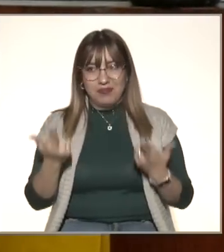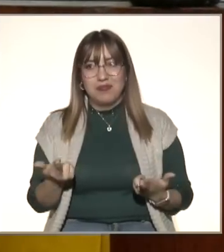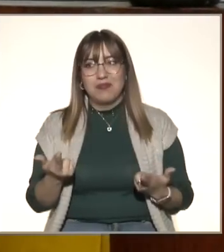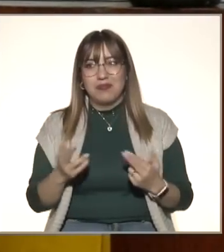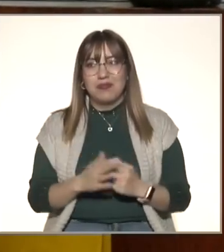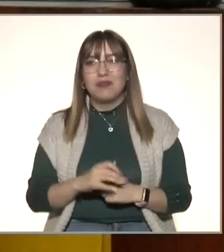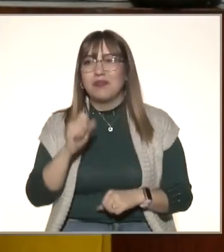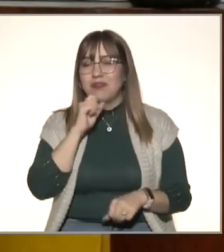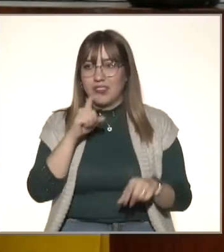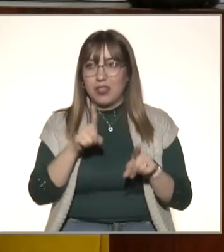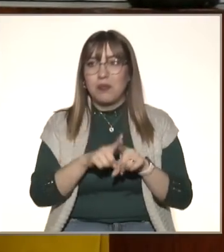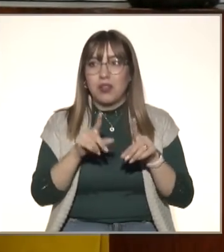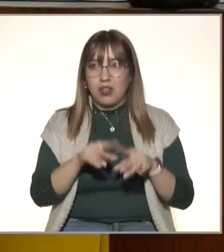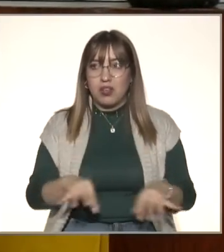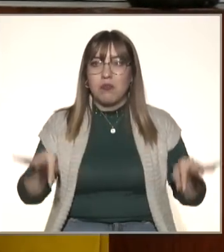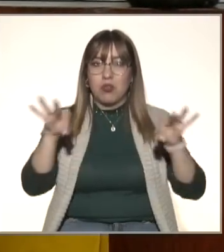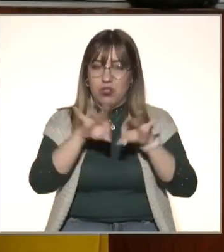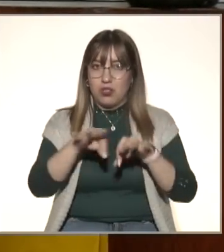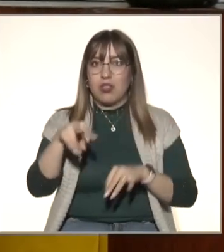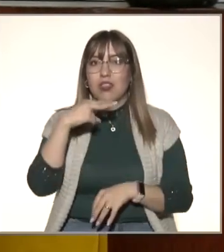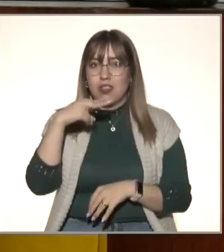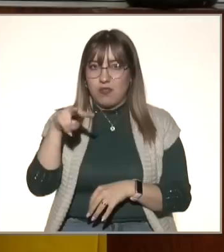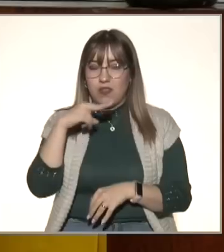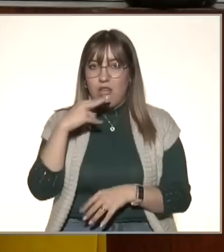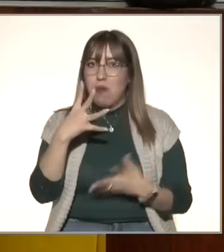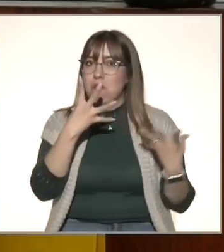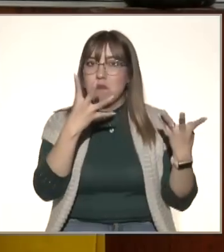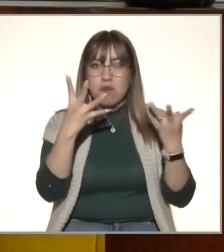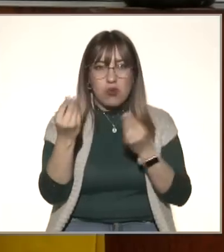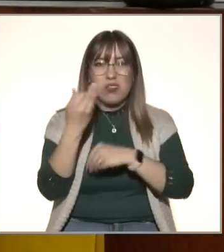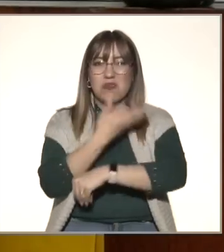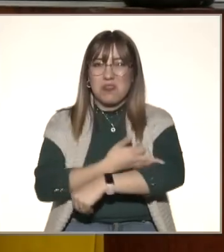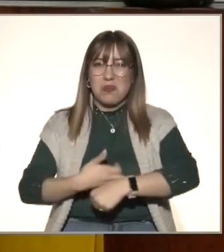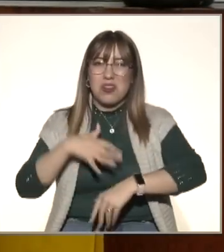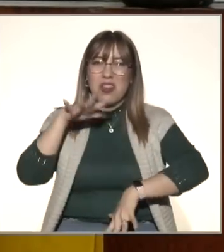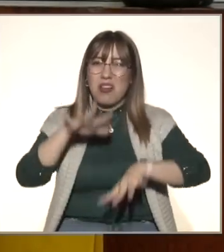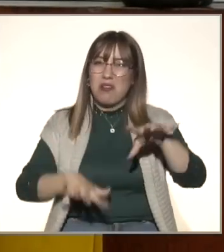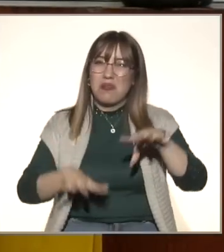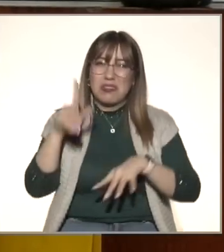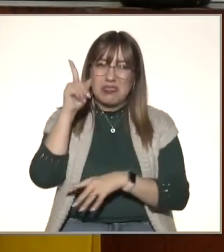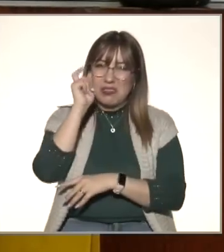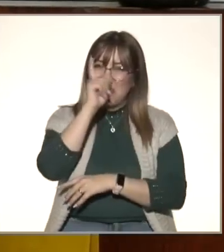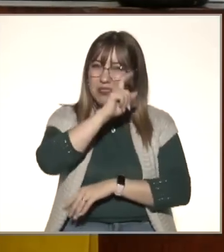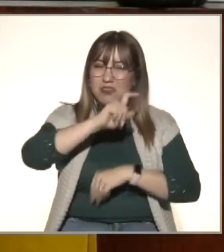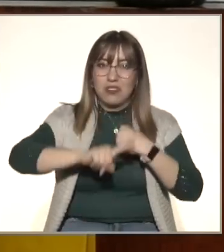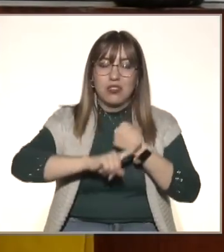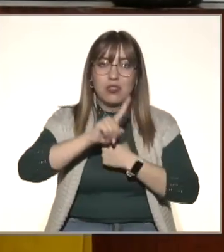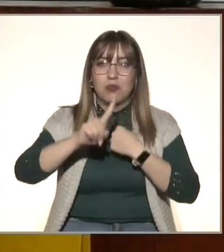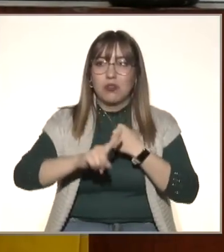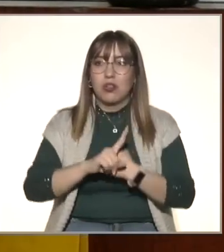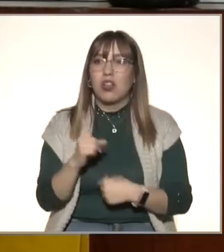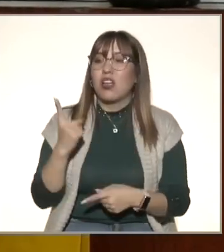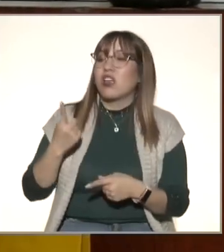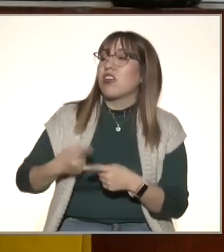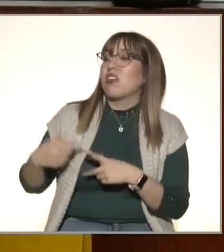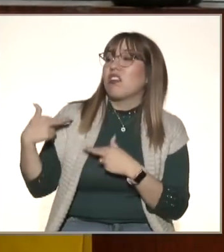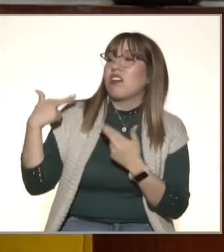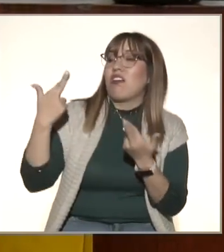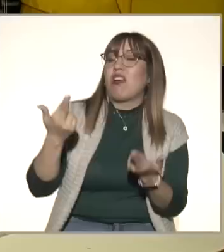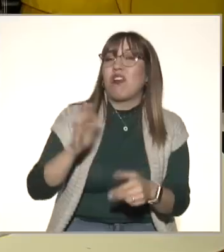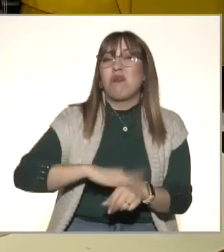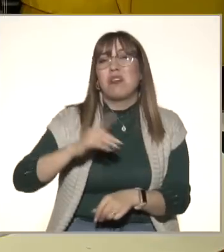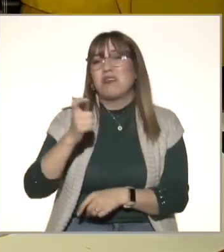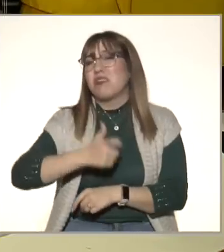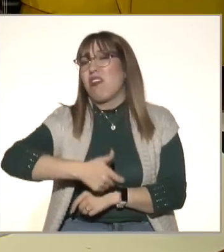toma un lugar protagónico en la Navidad y en muchas familias también es fuente de conflictos. Los famosos intercambios. ¿Quién dio el regalo más caro? ¿Quién